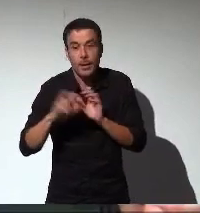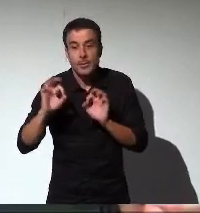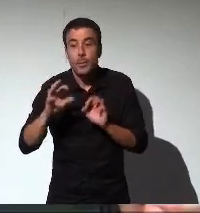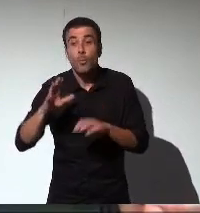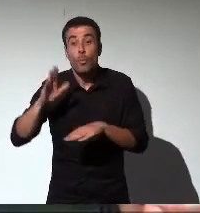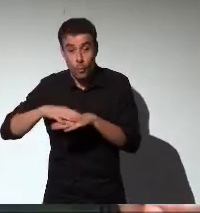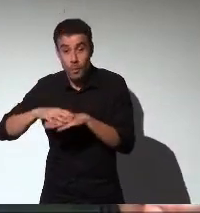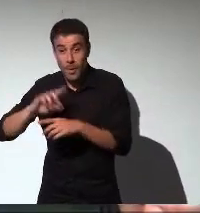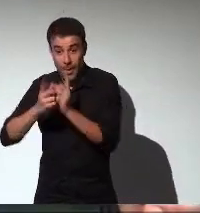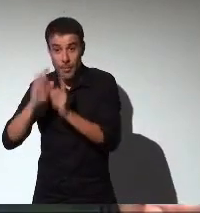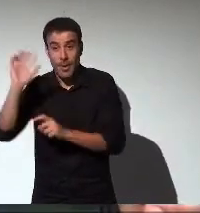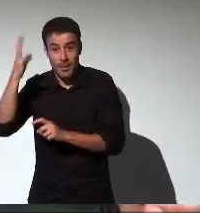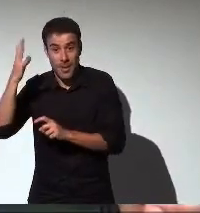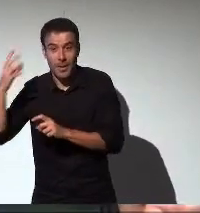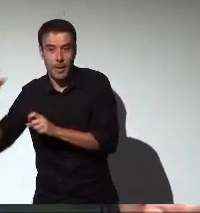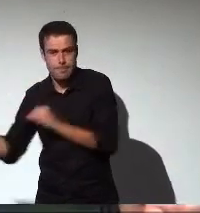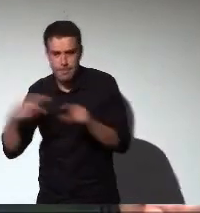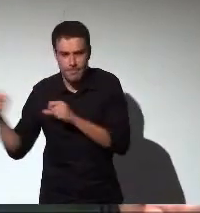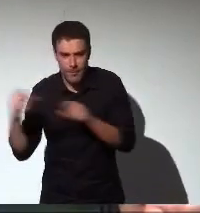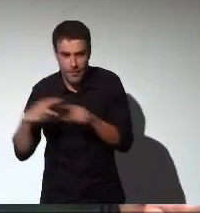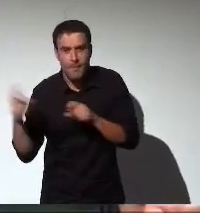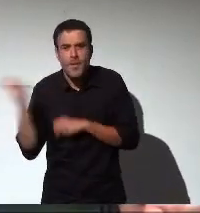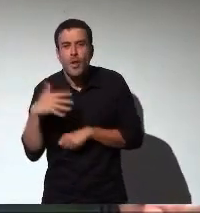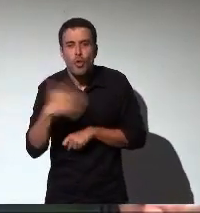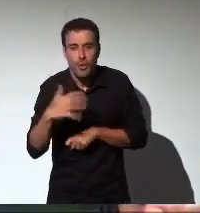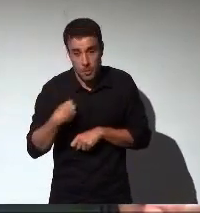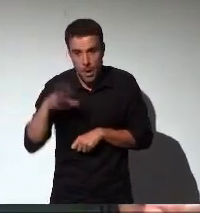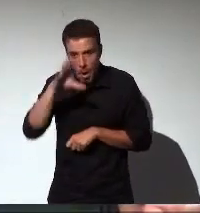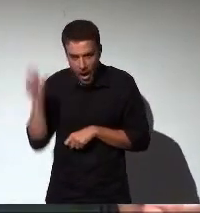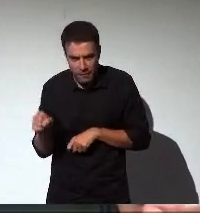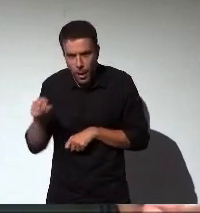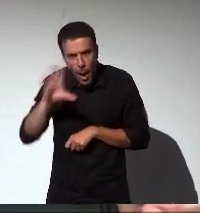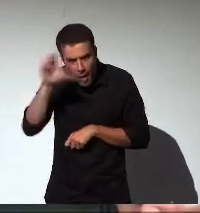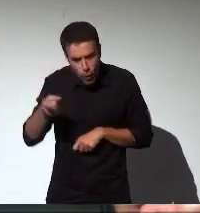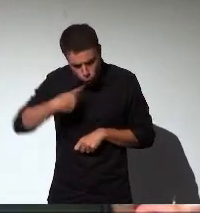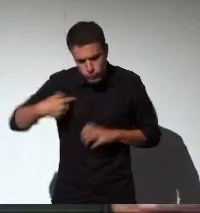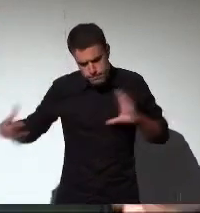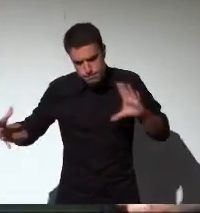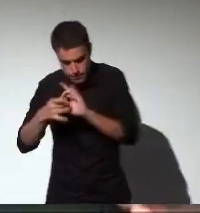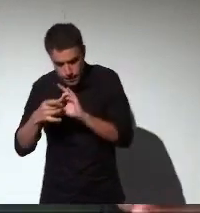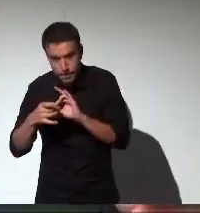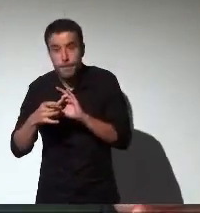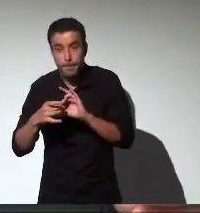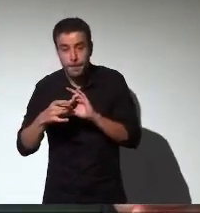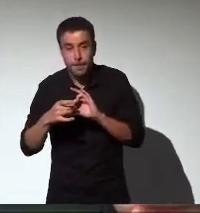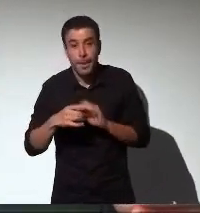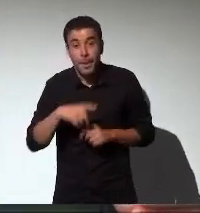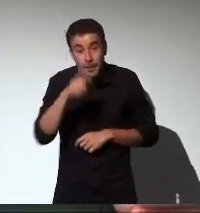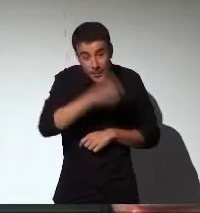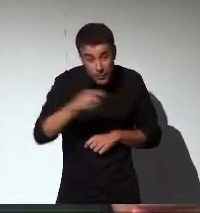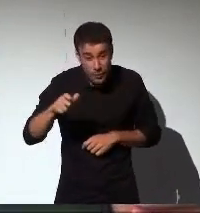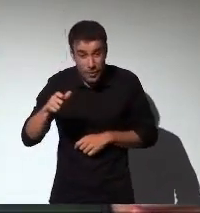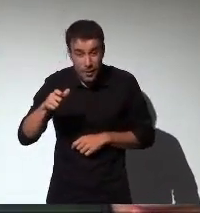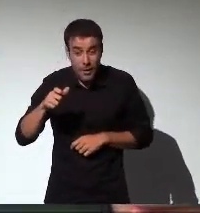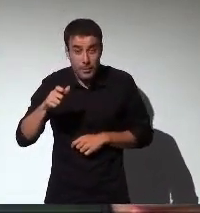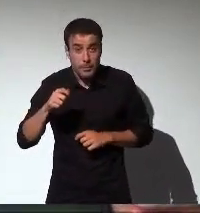climática, que es África, el continente al que pertenecemos, que va a aglutinar más del 50% de la población